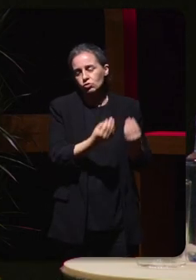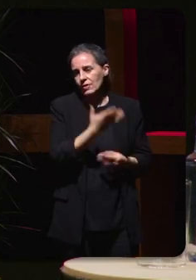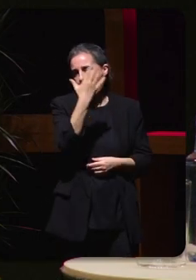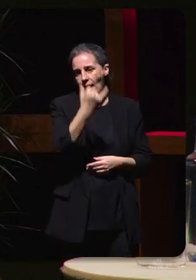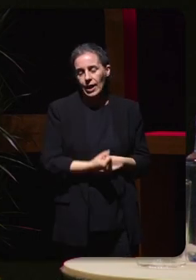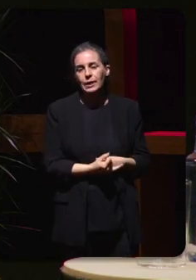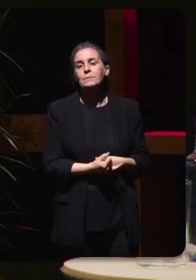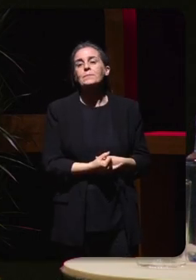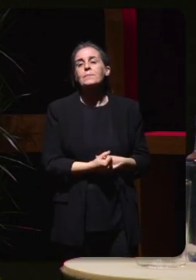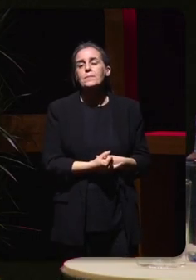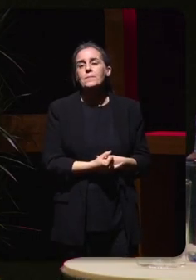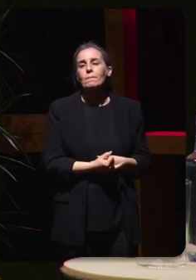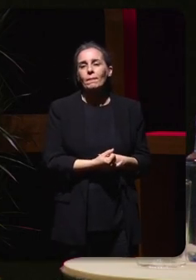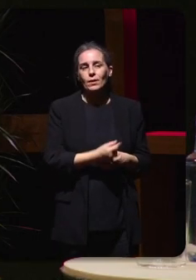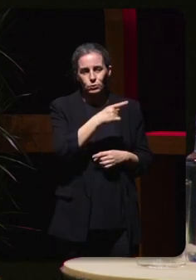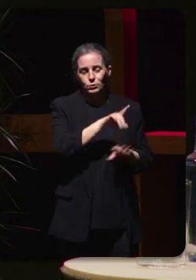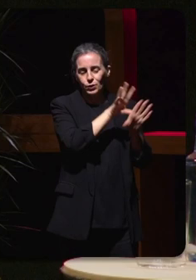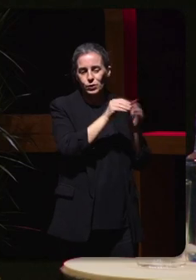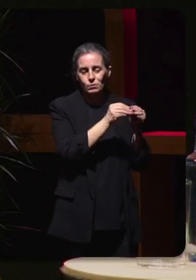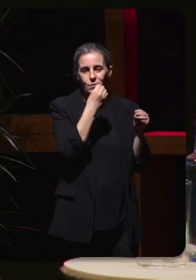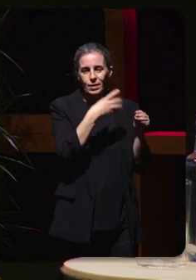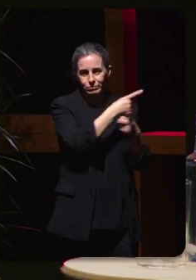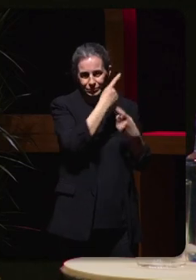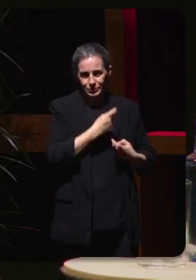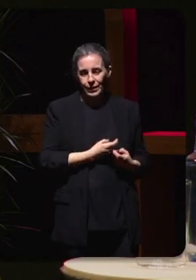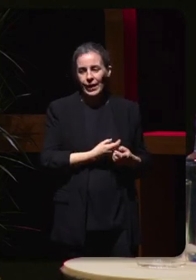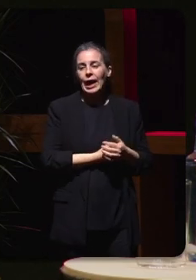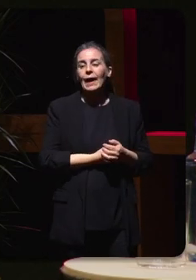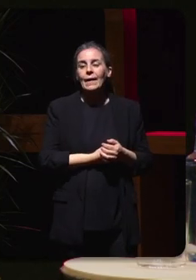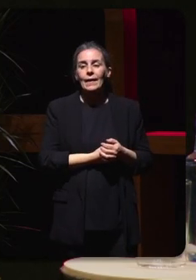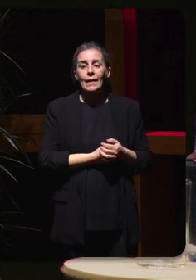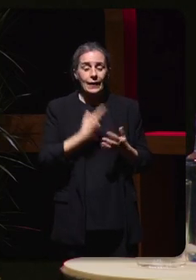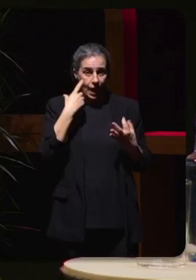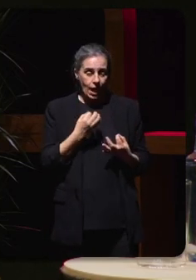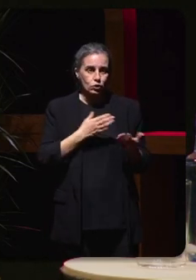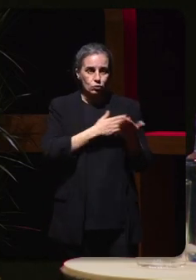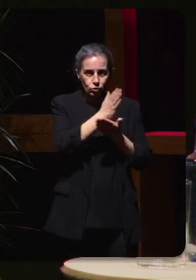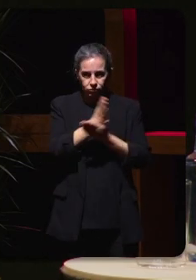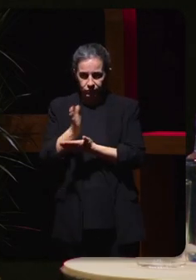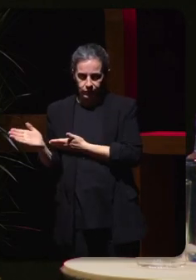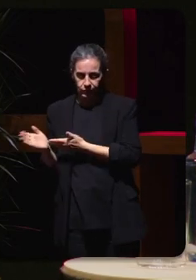muchas preguntas en una, pero lo has condensado bien porque efectivamente esas son varios ángulos, ¿no?